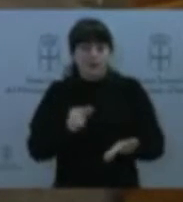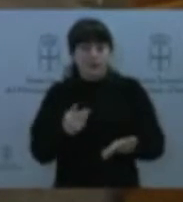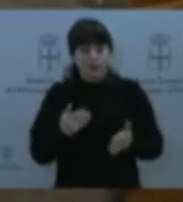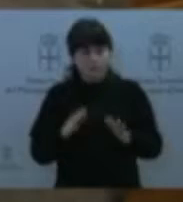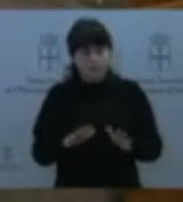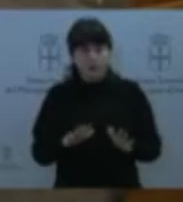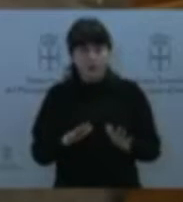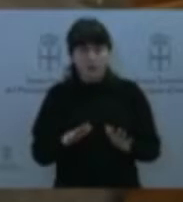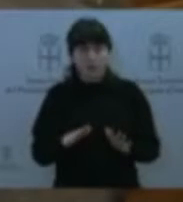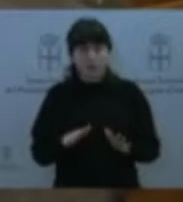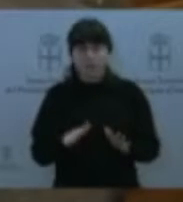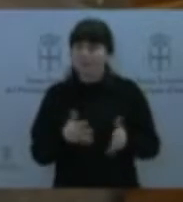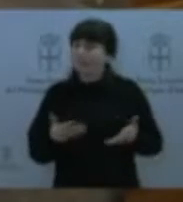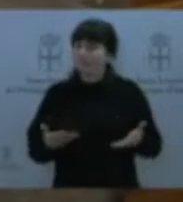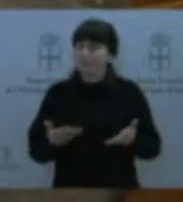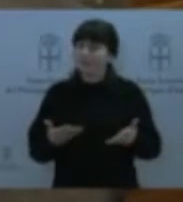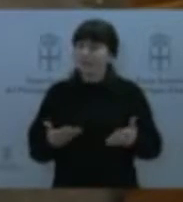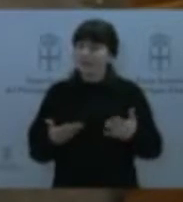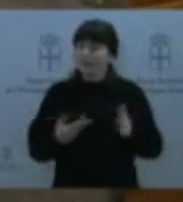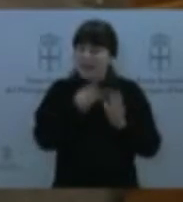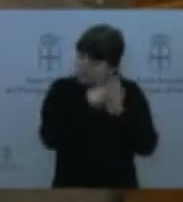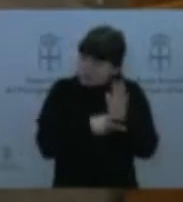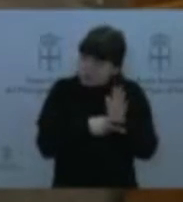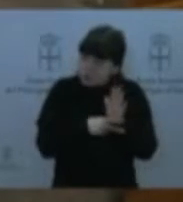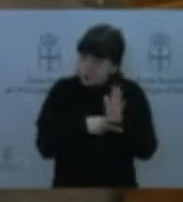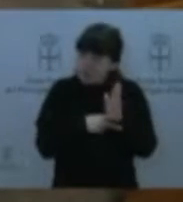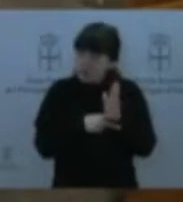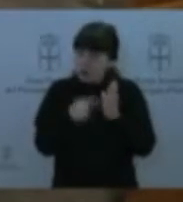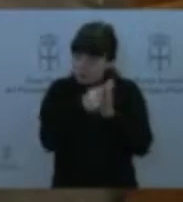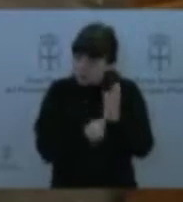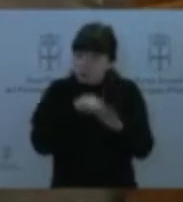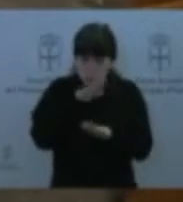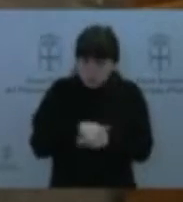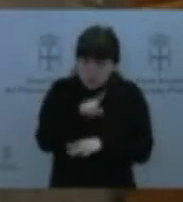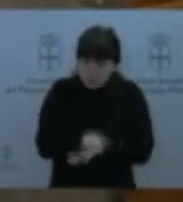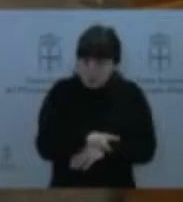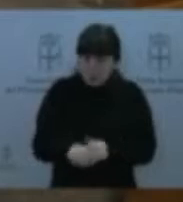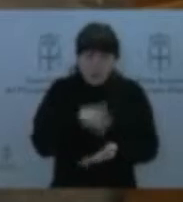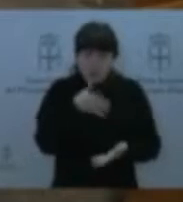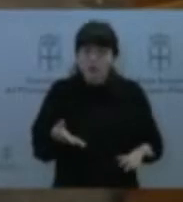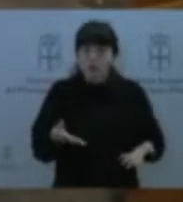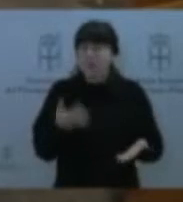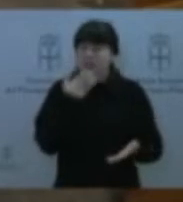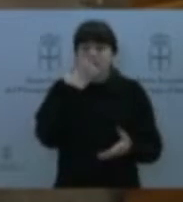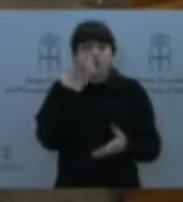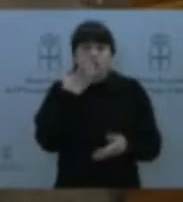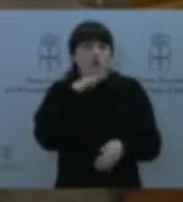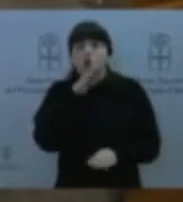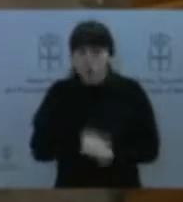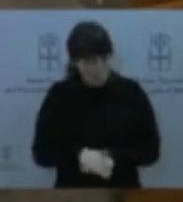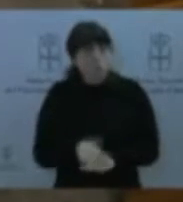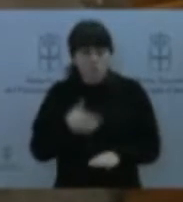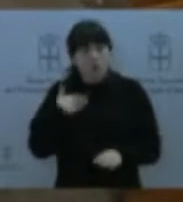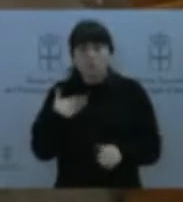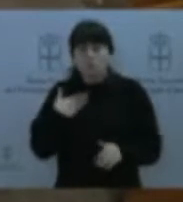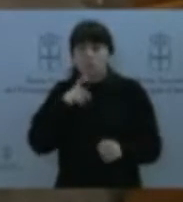las instrucciones que regulan todo eso? Si fue así, sería motivo, naturalmente, de recurso, de impugnación. Y, por otra parte, le indico, señoría,